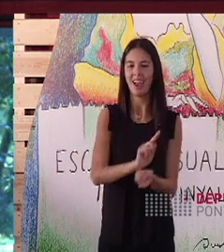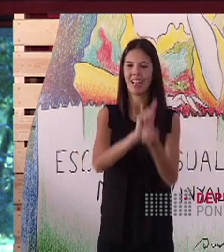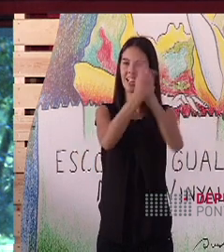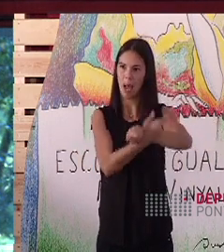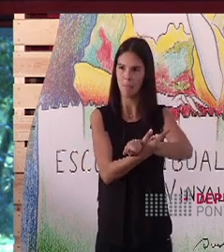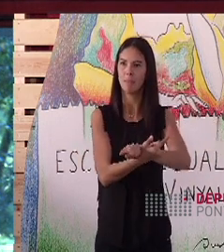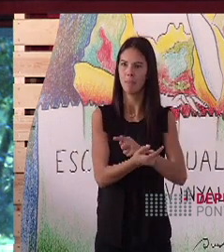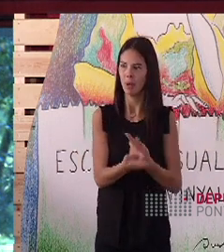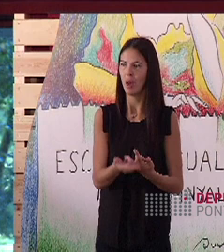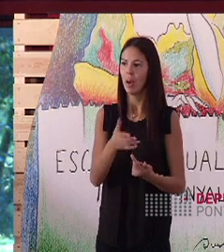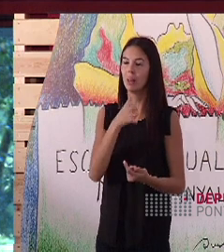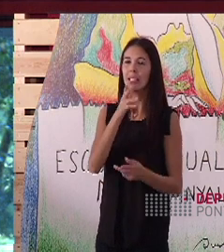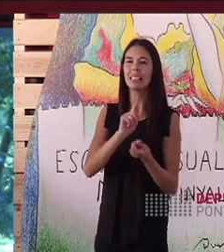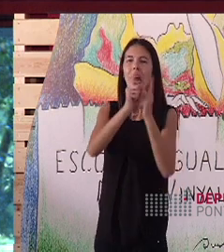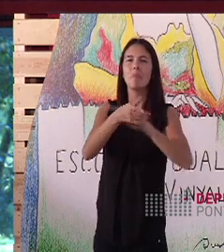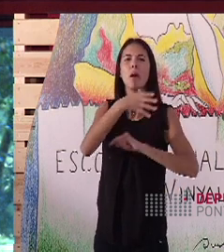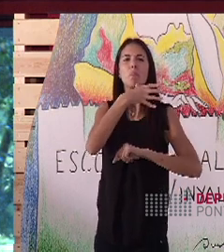este caso que nos concierne,